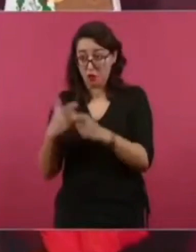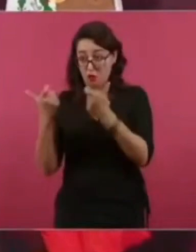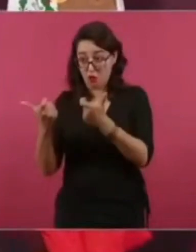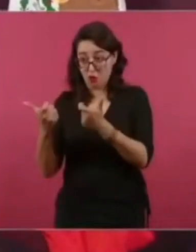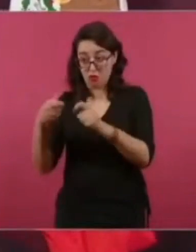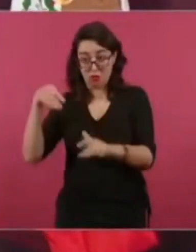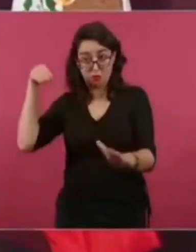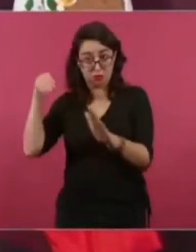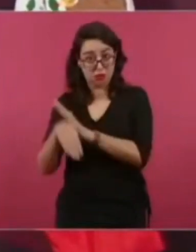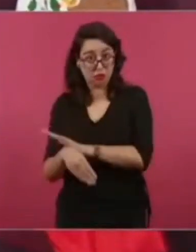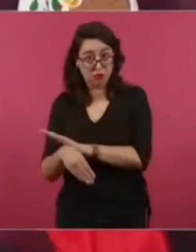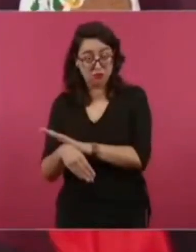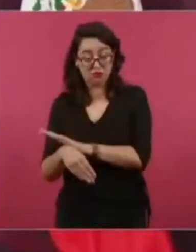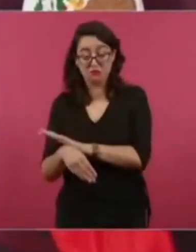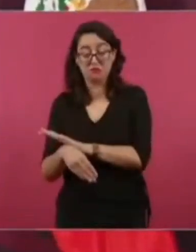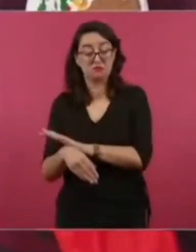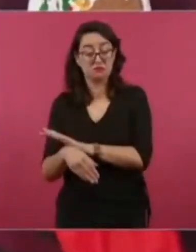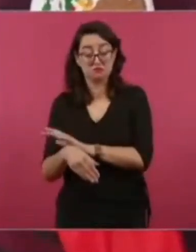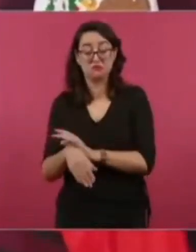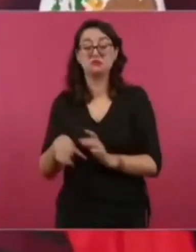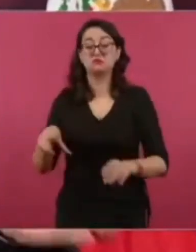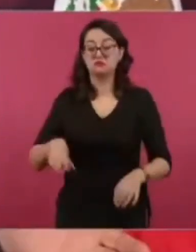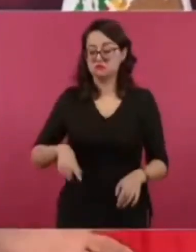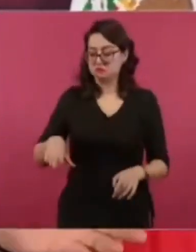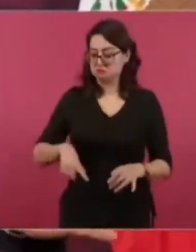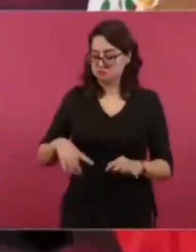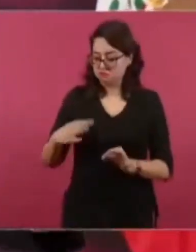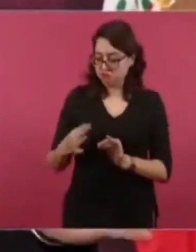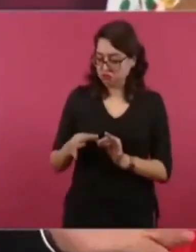5 millones. Es